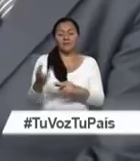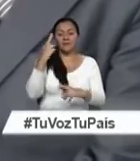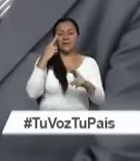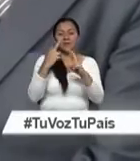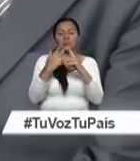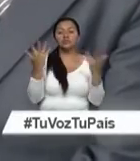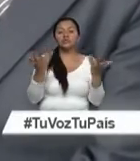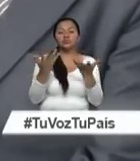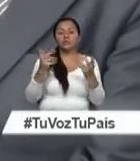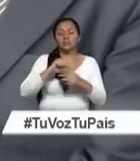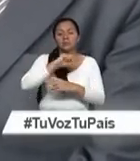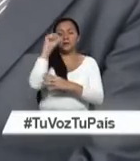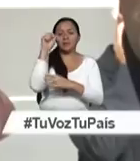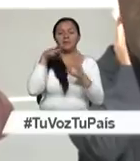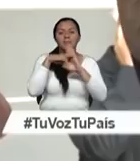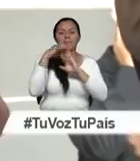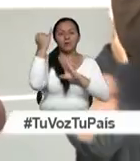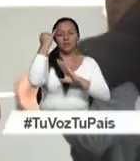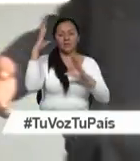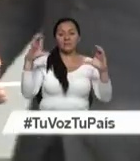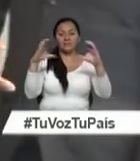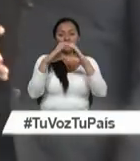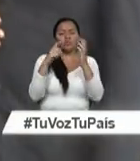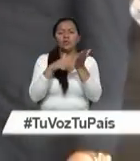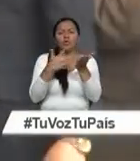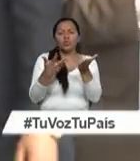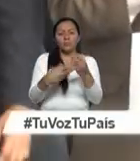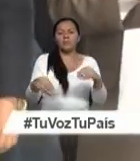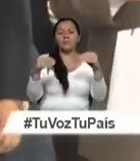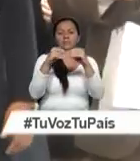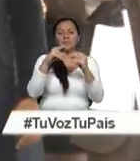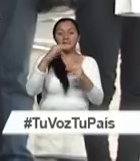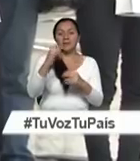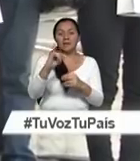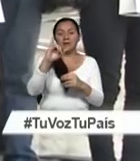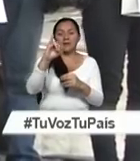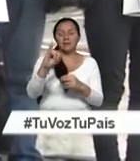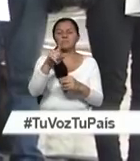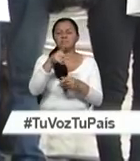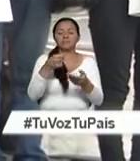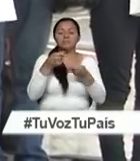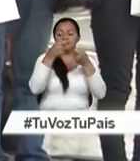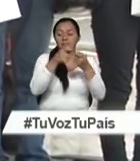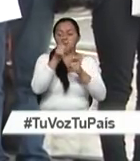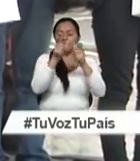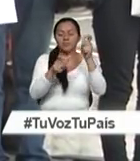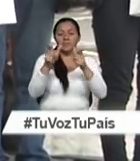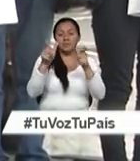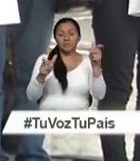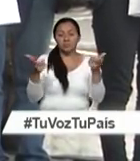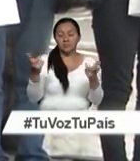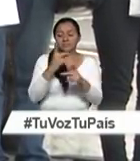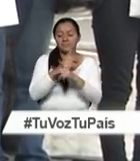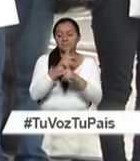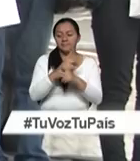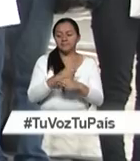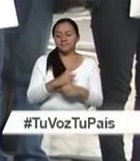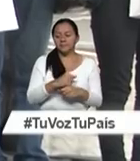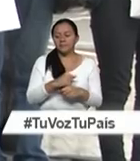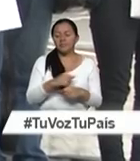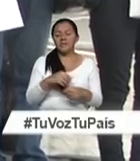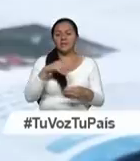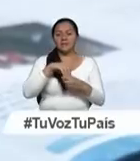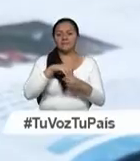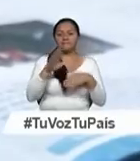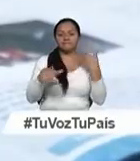los ganadores de Banco de Ideas. Uno de ellos es Hang Ai, un dispositivo para personas con discapacidad. Mario